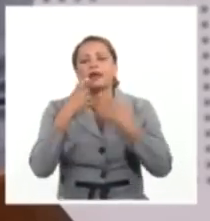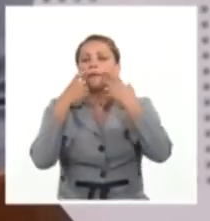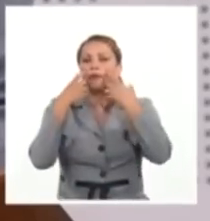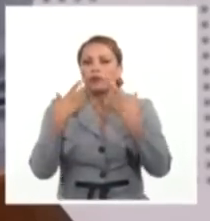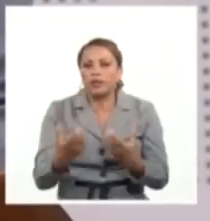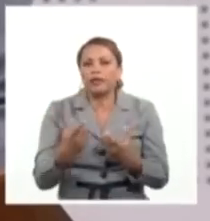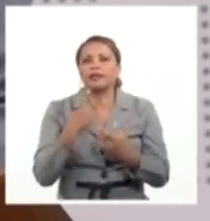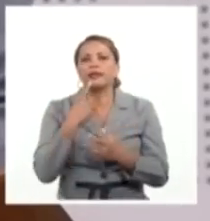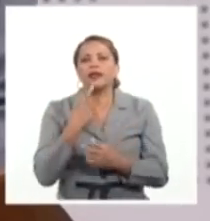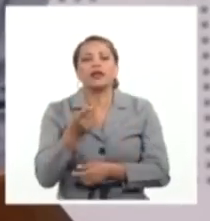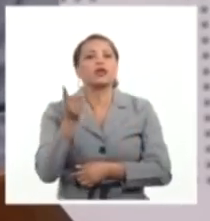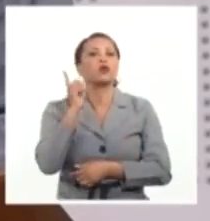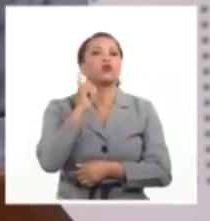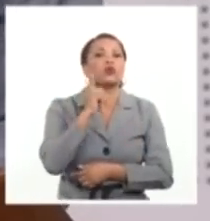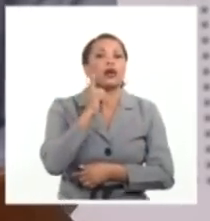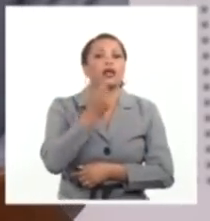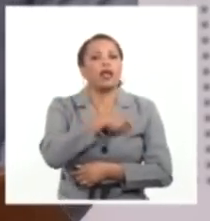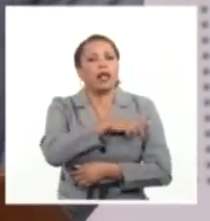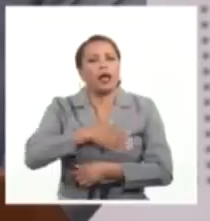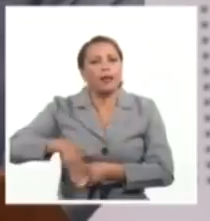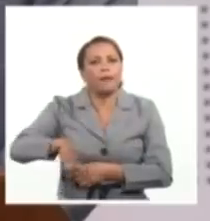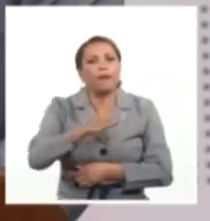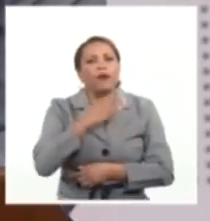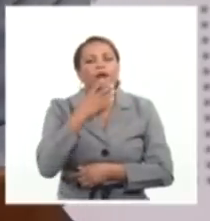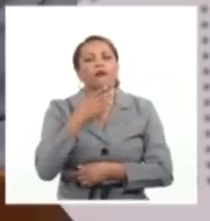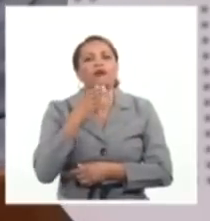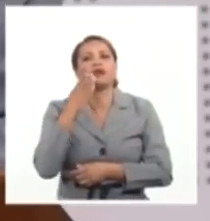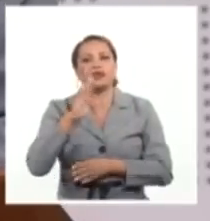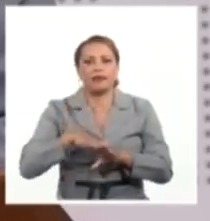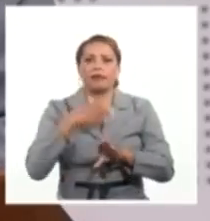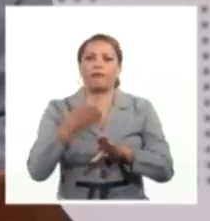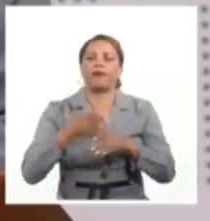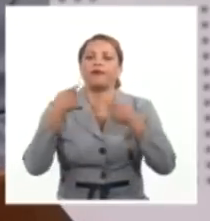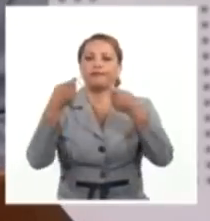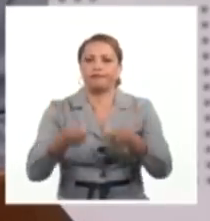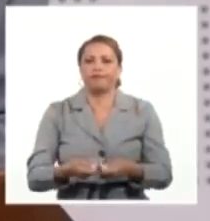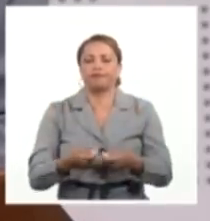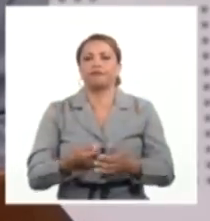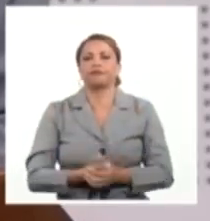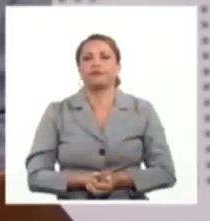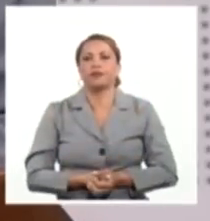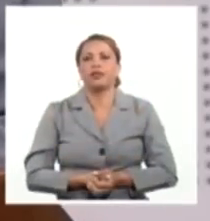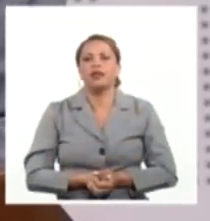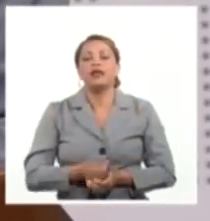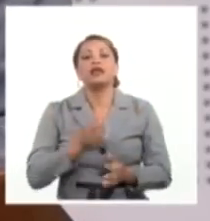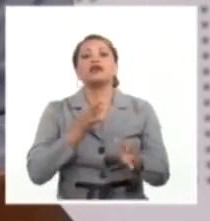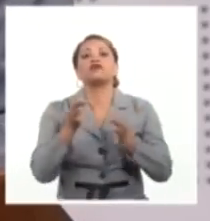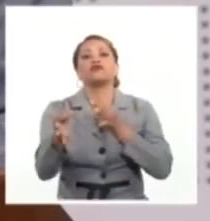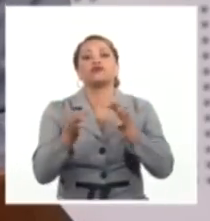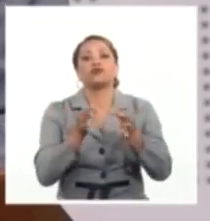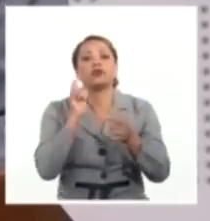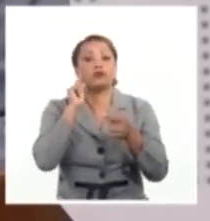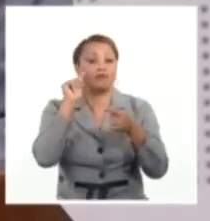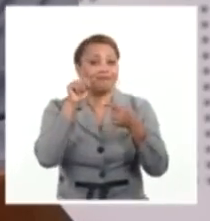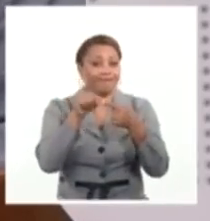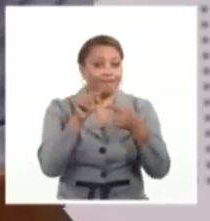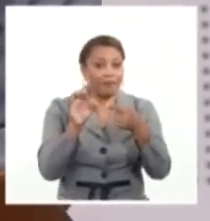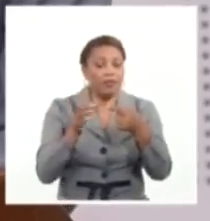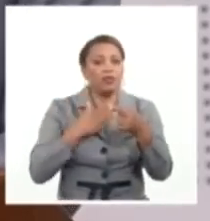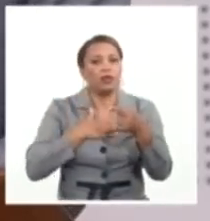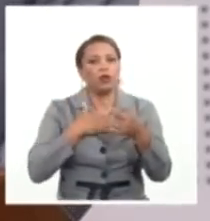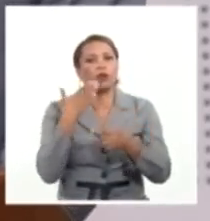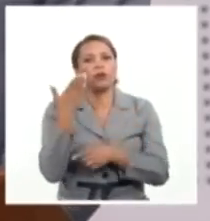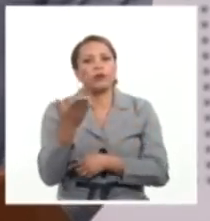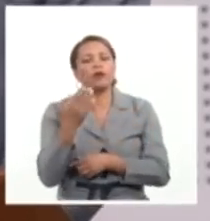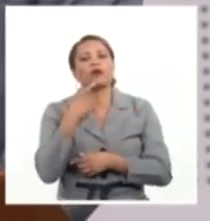de escuchar al pueblo y gobernar en consecuencia. Es en función de ese objetivo que apelo a los aportes